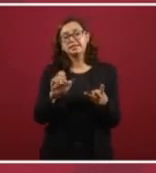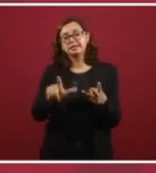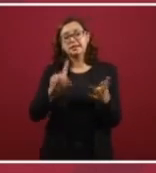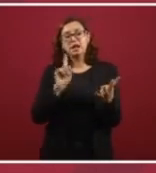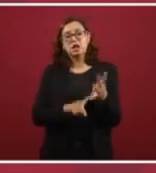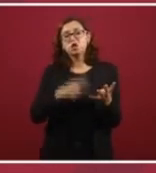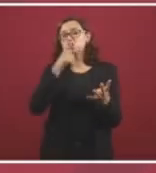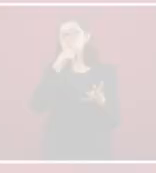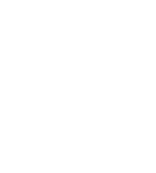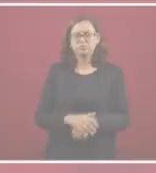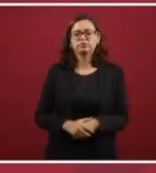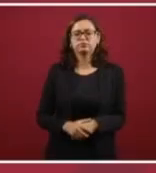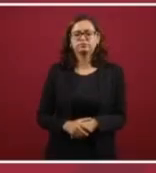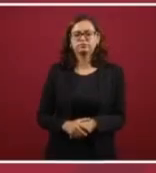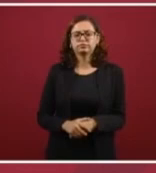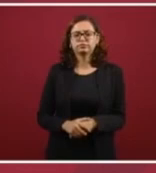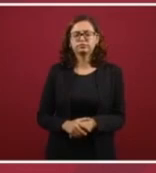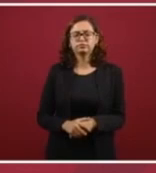términos reales.